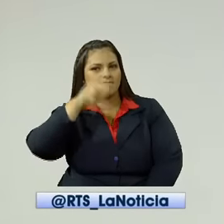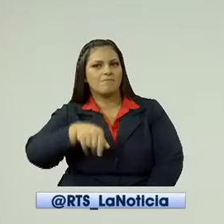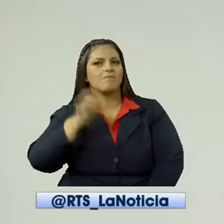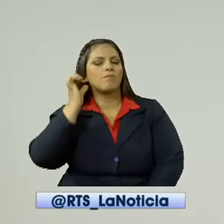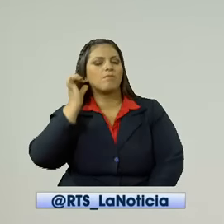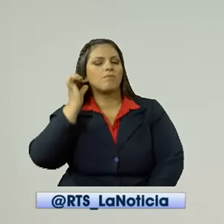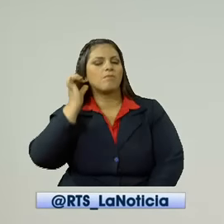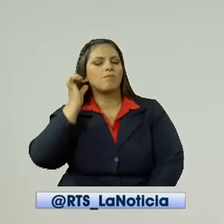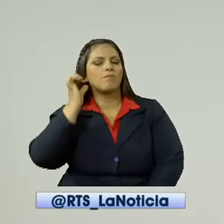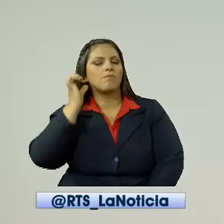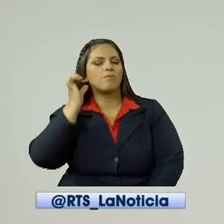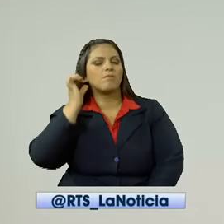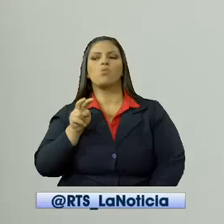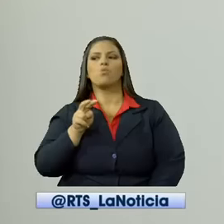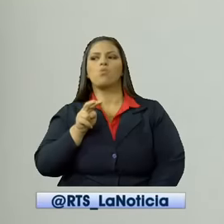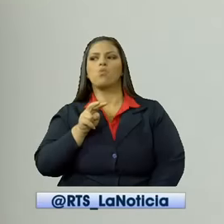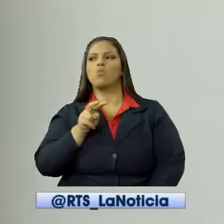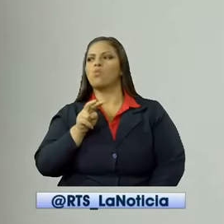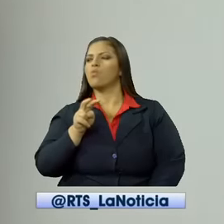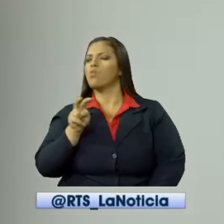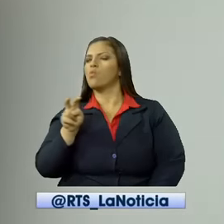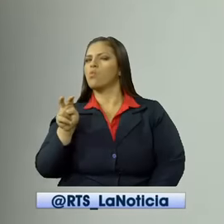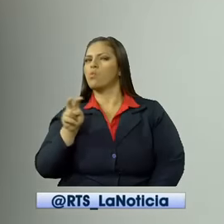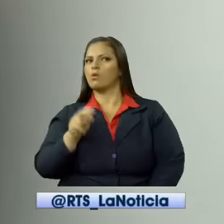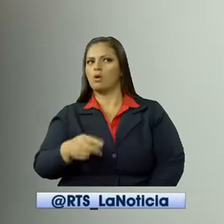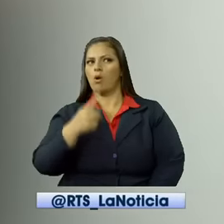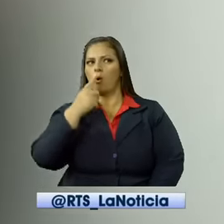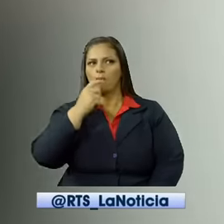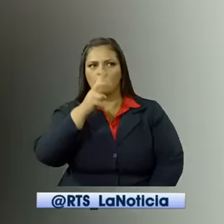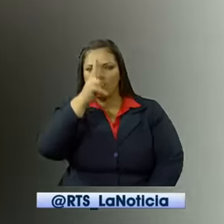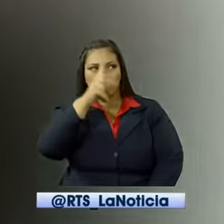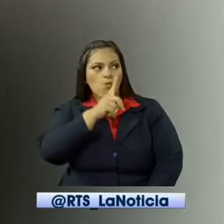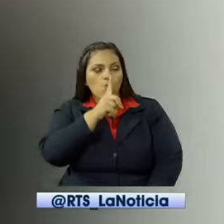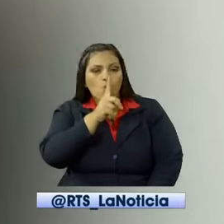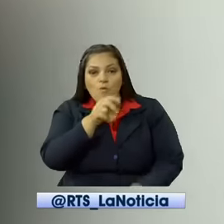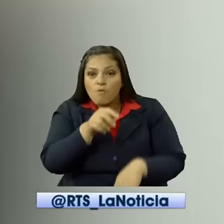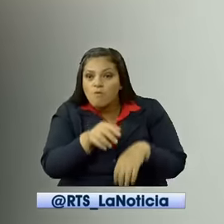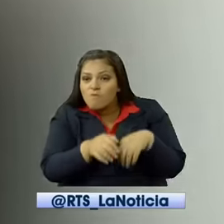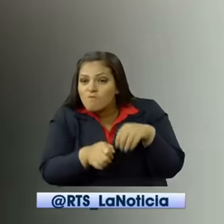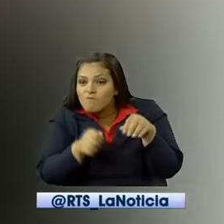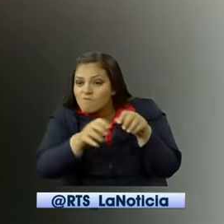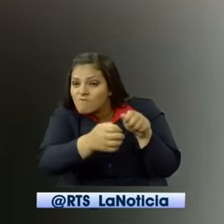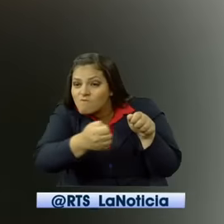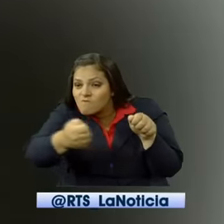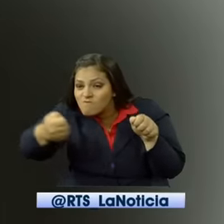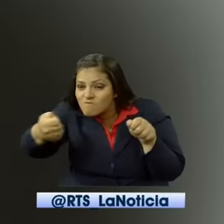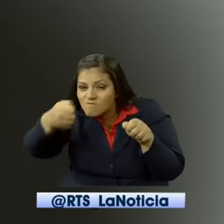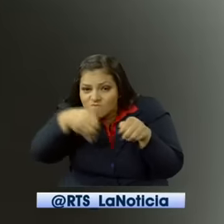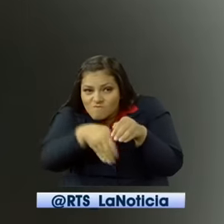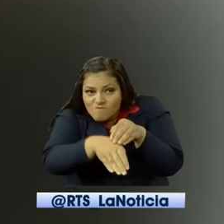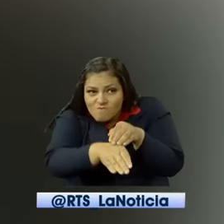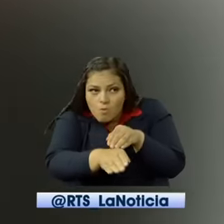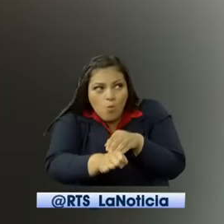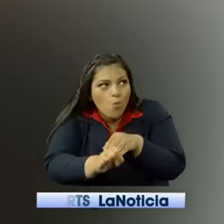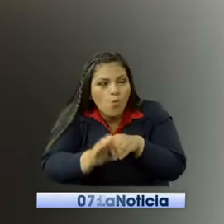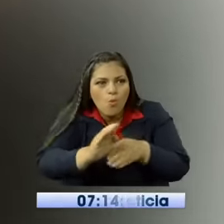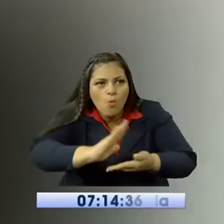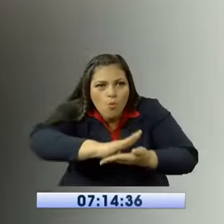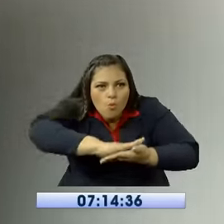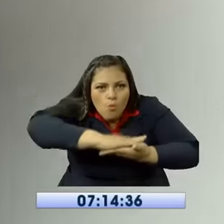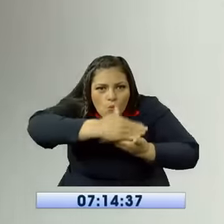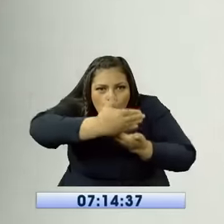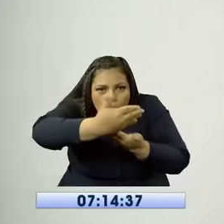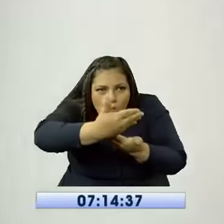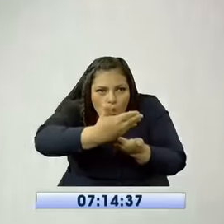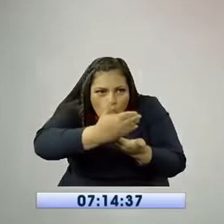La campanera. Y él se mete, míralo cómo se mete, se agacha y se mete... Y se lleva una laptop de